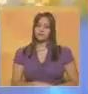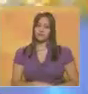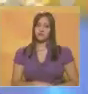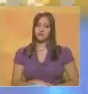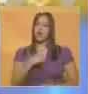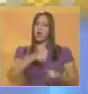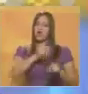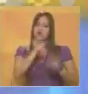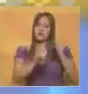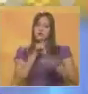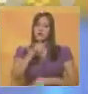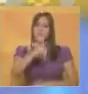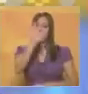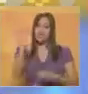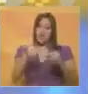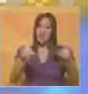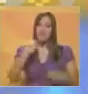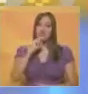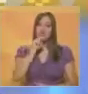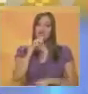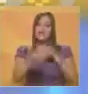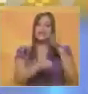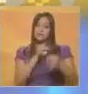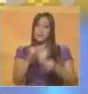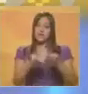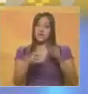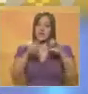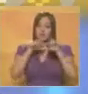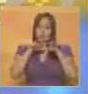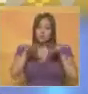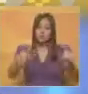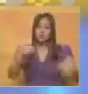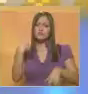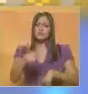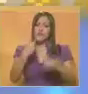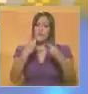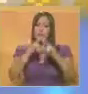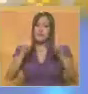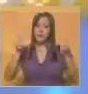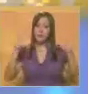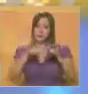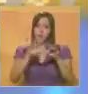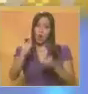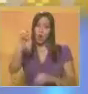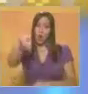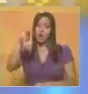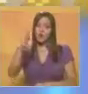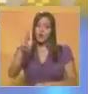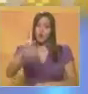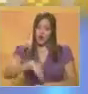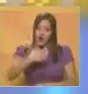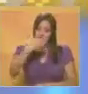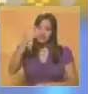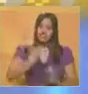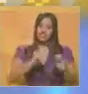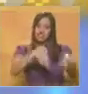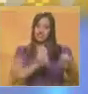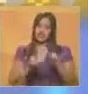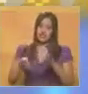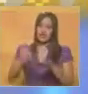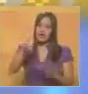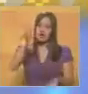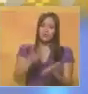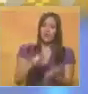Más allá de nuestras fronteras el gobierno de Rusia advirtió que el despliegue de una fuerza de paz conjunta de la ONU y la liga árabe en Siria exige la